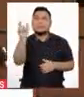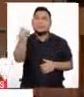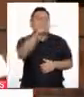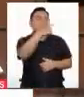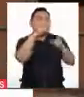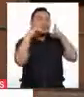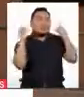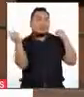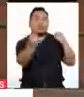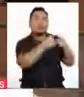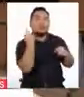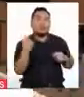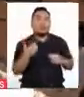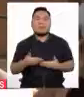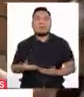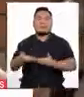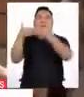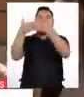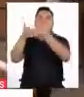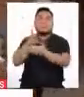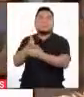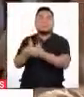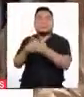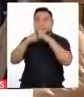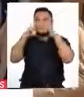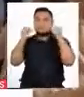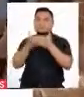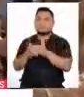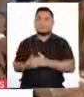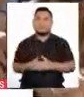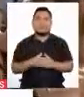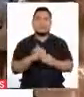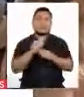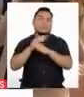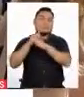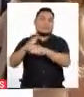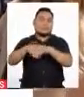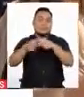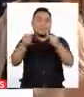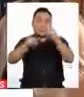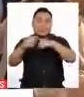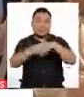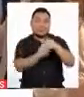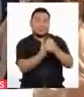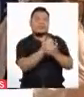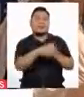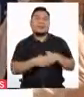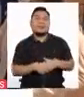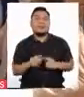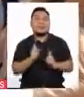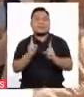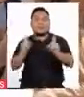persona que esté. Es la barrera física. La barrera química. Es el lavado de manos. Y el